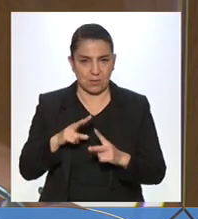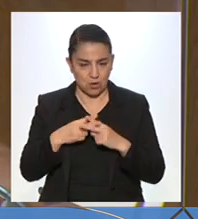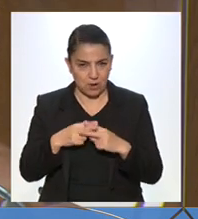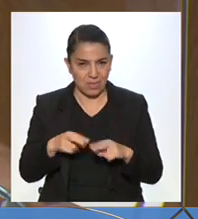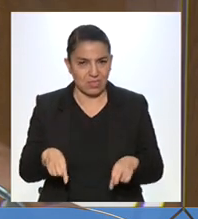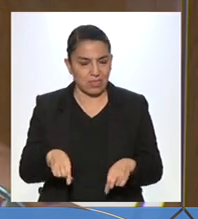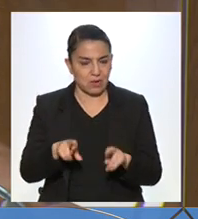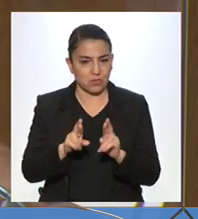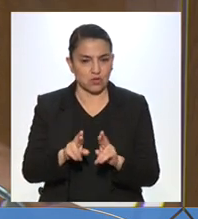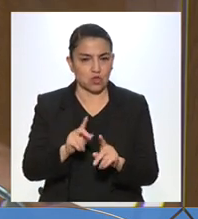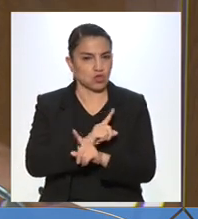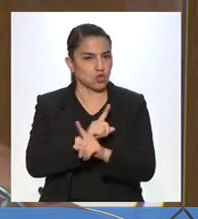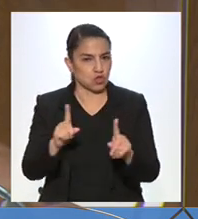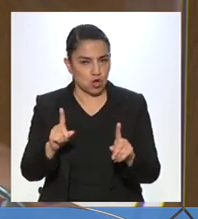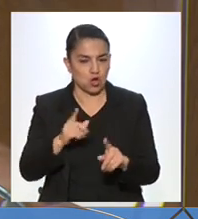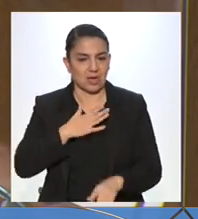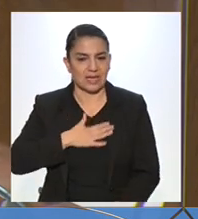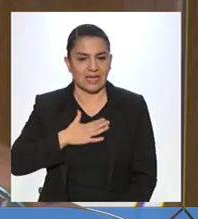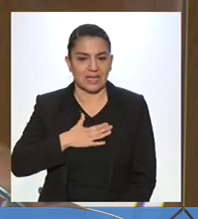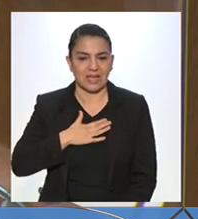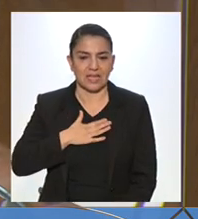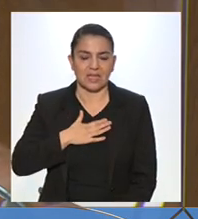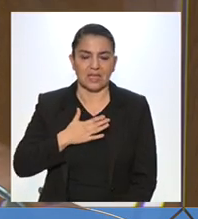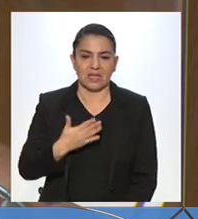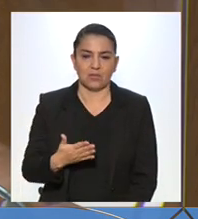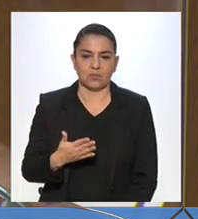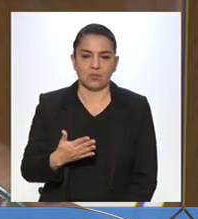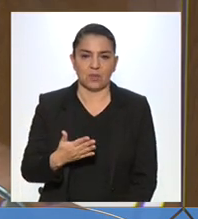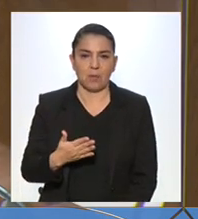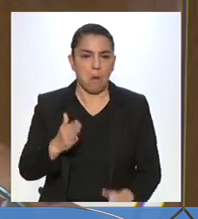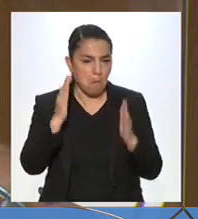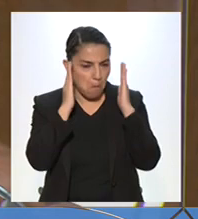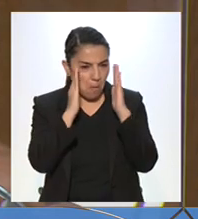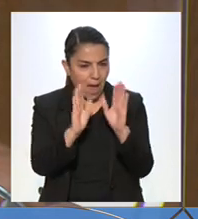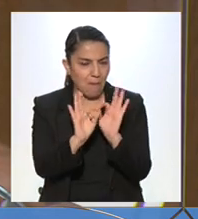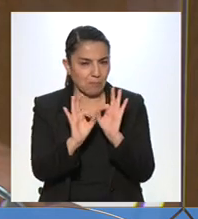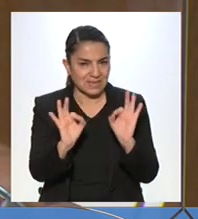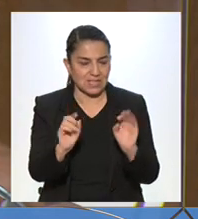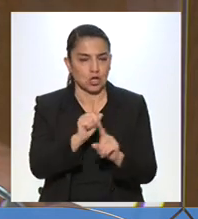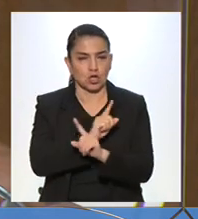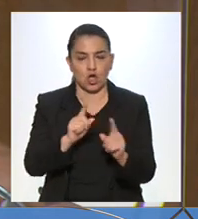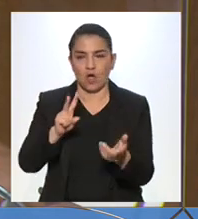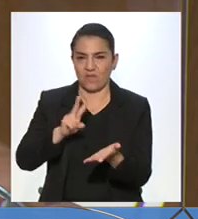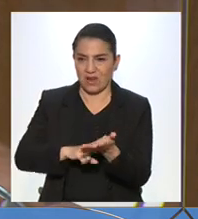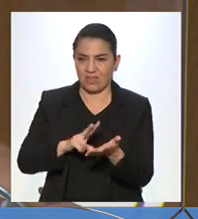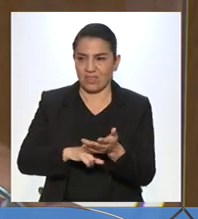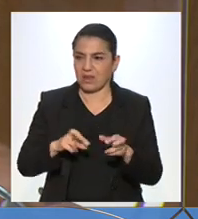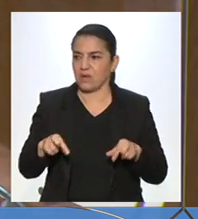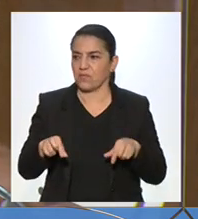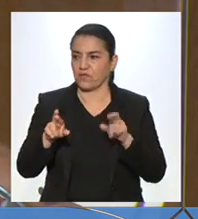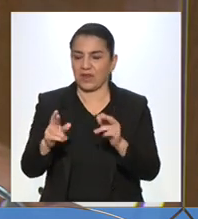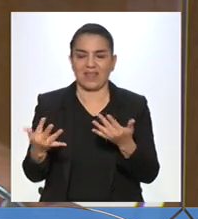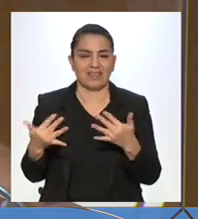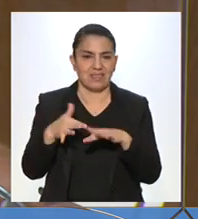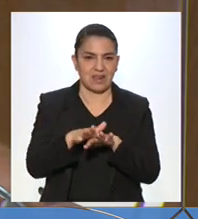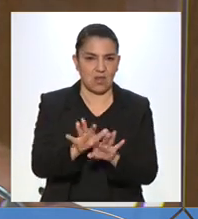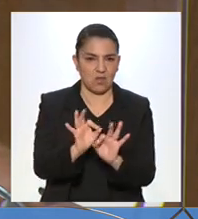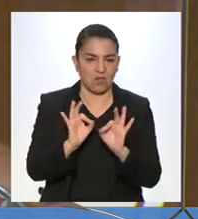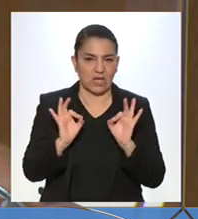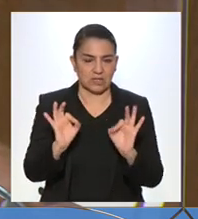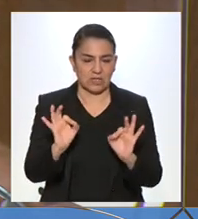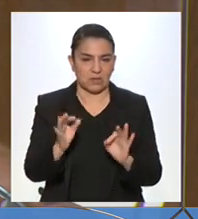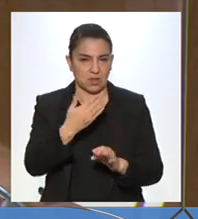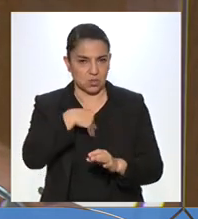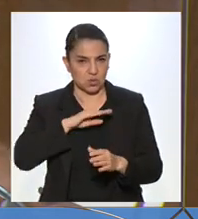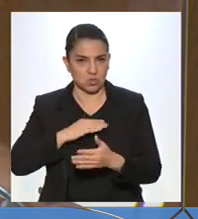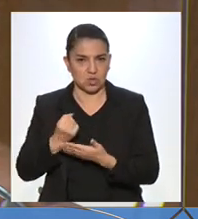oportunidades, no queremos, ¿verdad?, tratamientos especiales, sino que queremos verdaderas oportunidades para integrarnos efectivamente y ser un